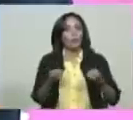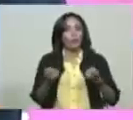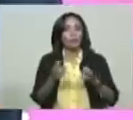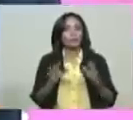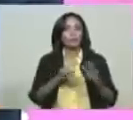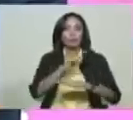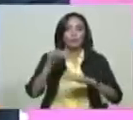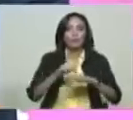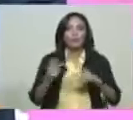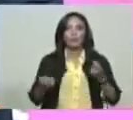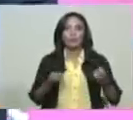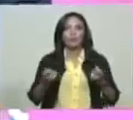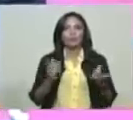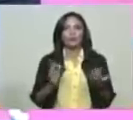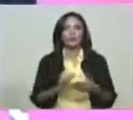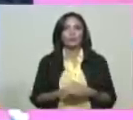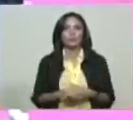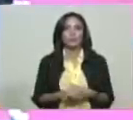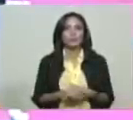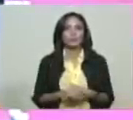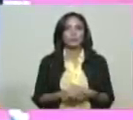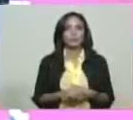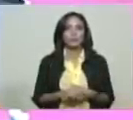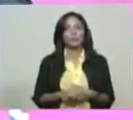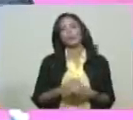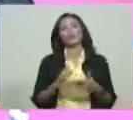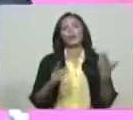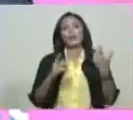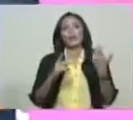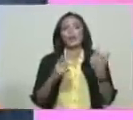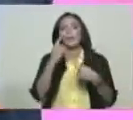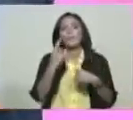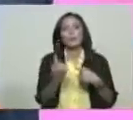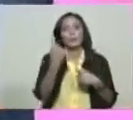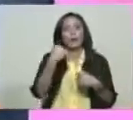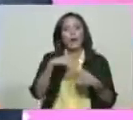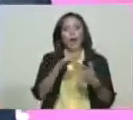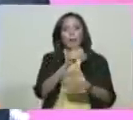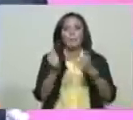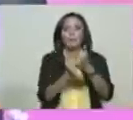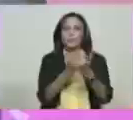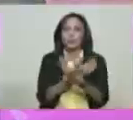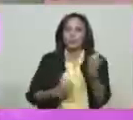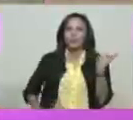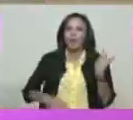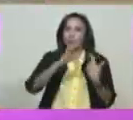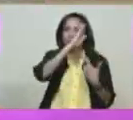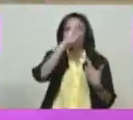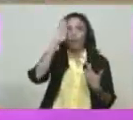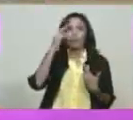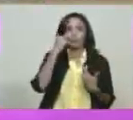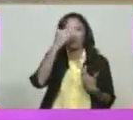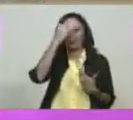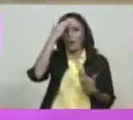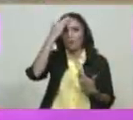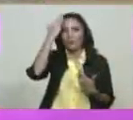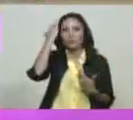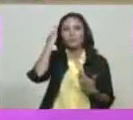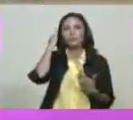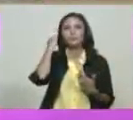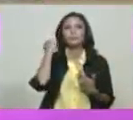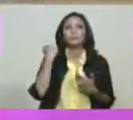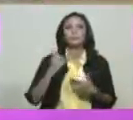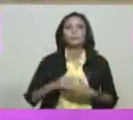especialmente con el primer vicepresidente, compañero Diosdado Cabello. Pero sabe Diosdado, sabe la Dirección